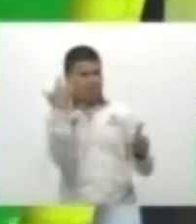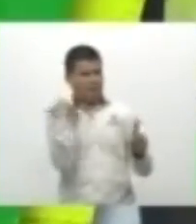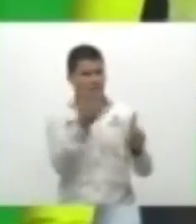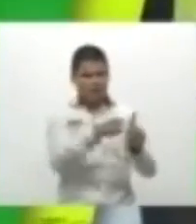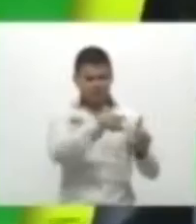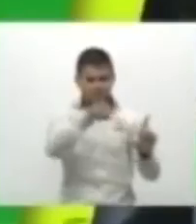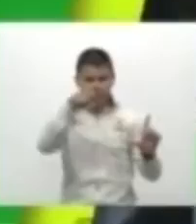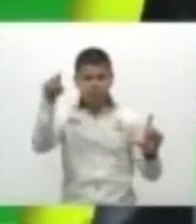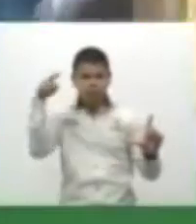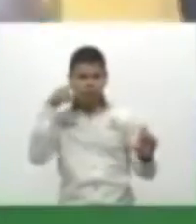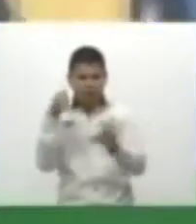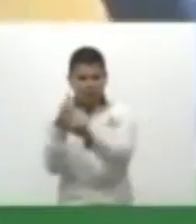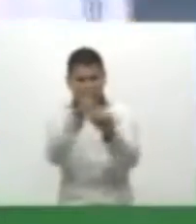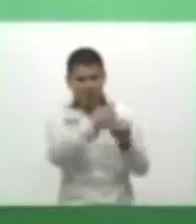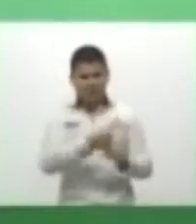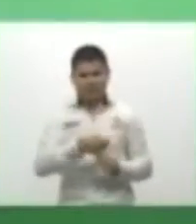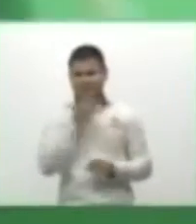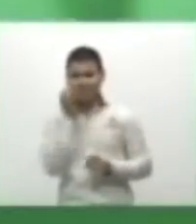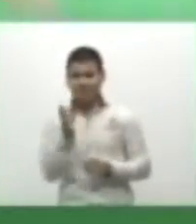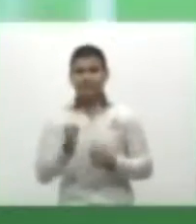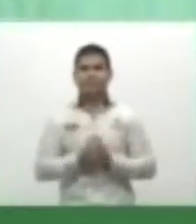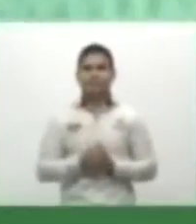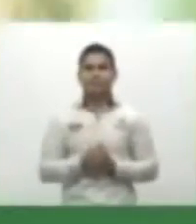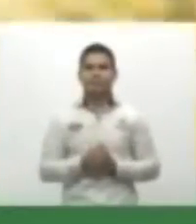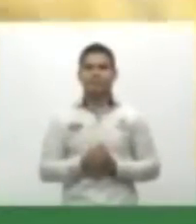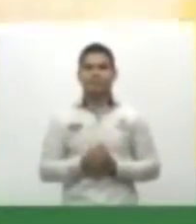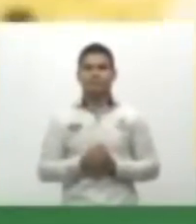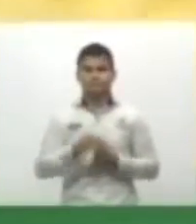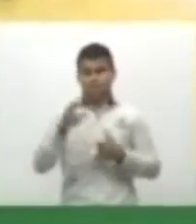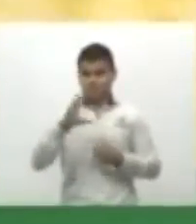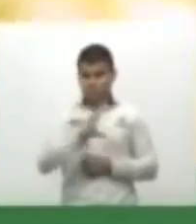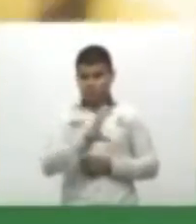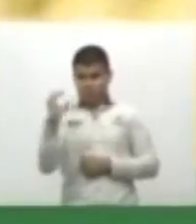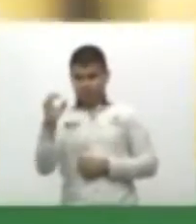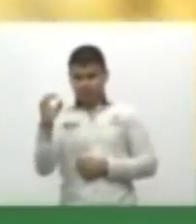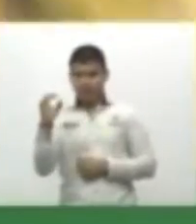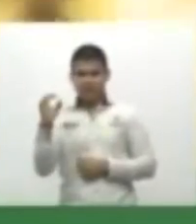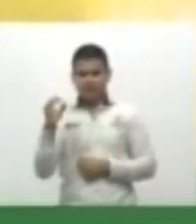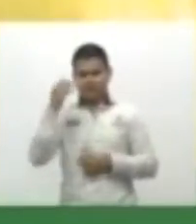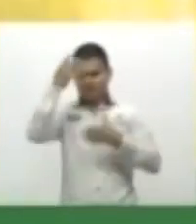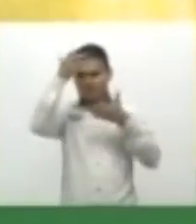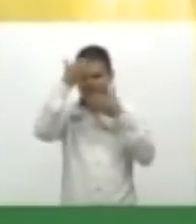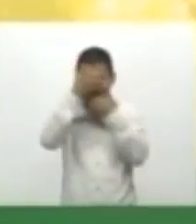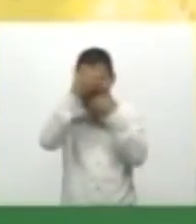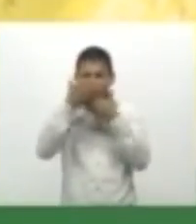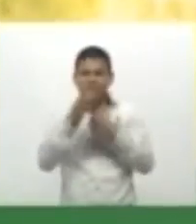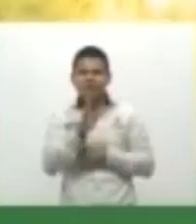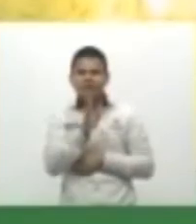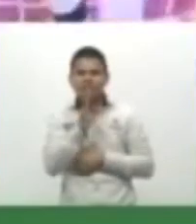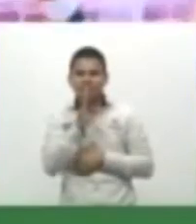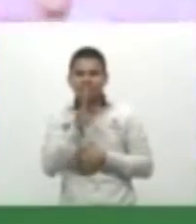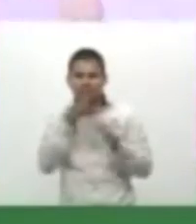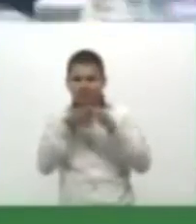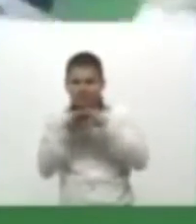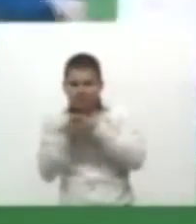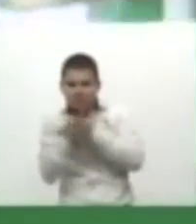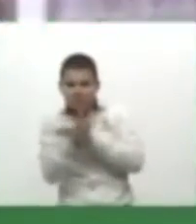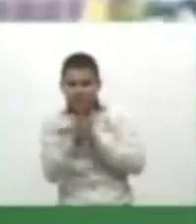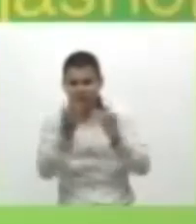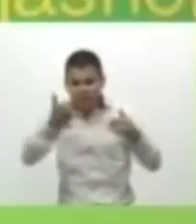serie. Un costeño enmascarado se tomó la sede de entrenamiento del equipo Junior. Les tengo la